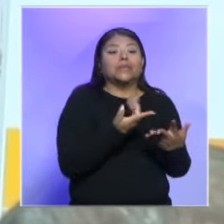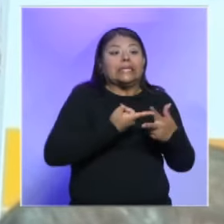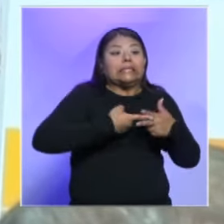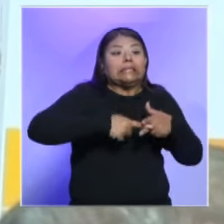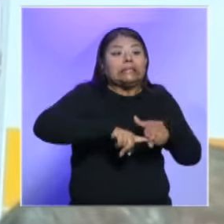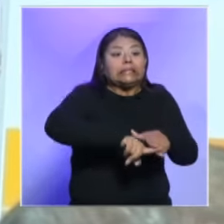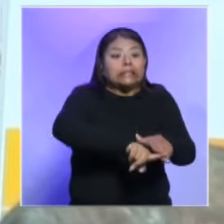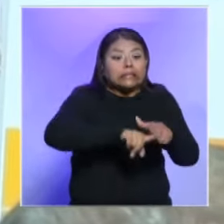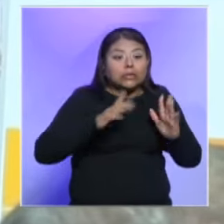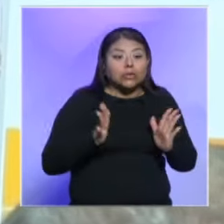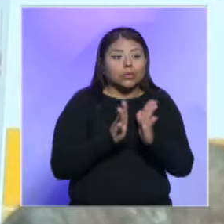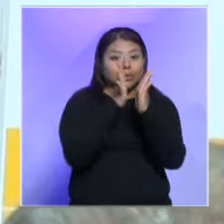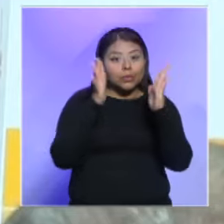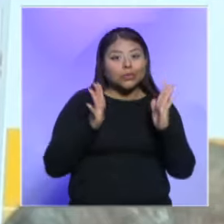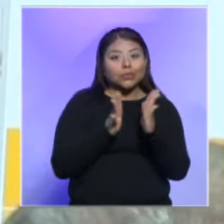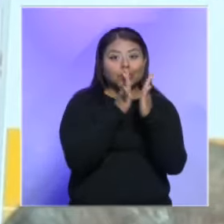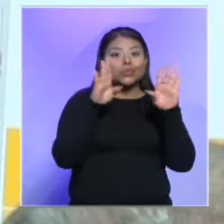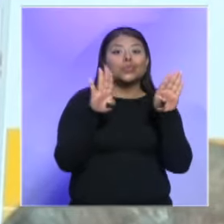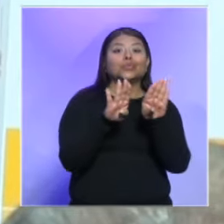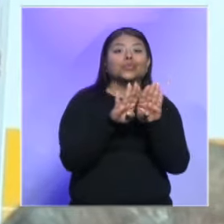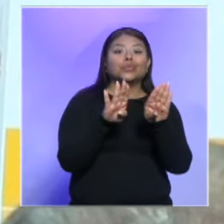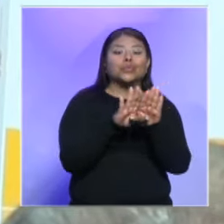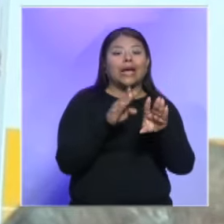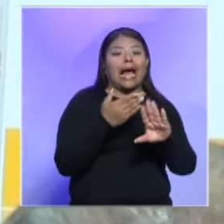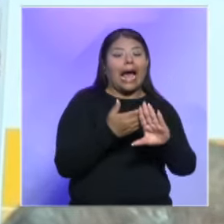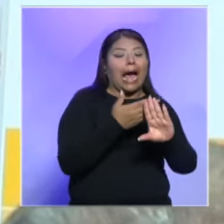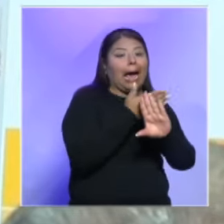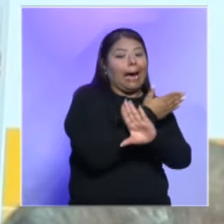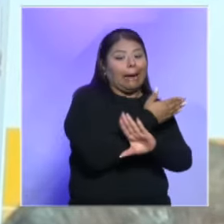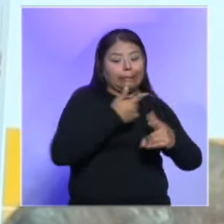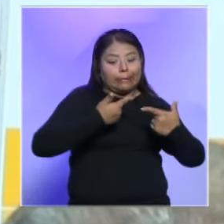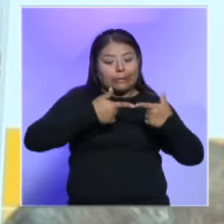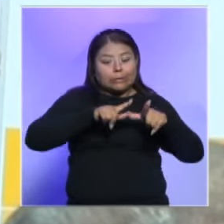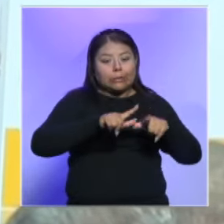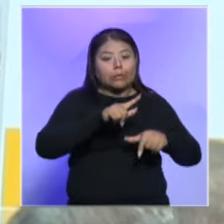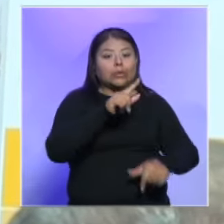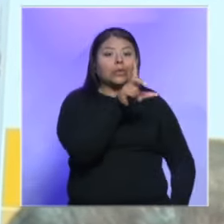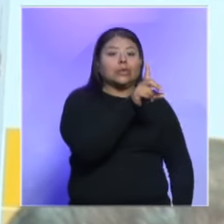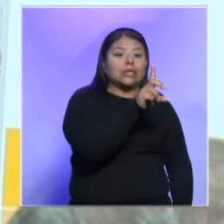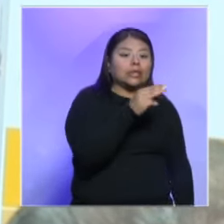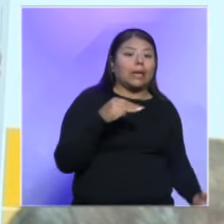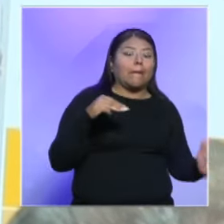antes se requerían solamente 30,000 asociados en 2/3 partes de las